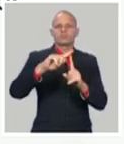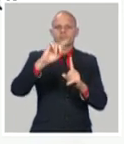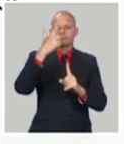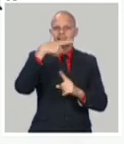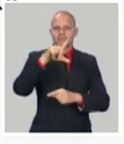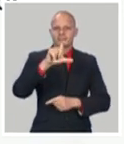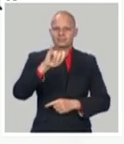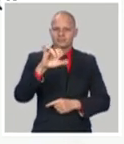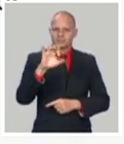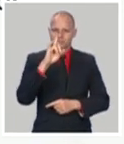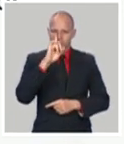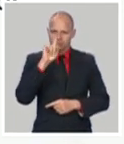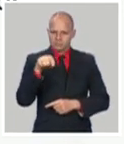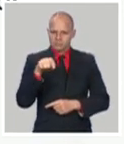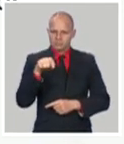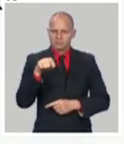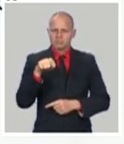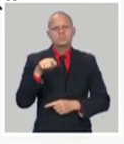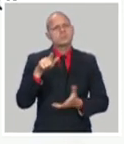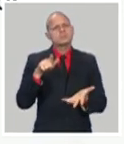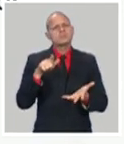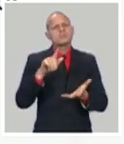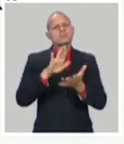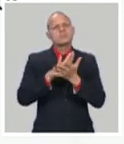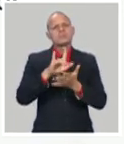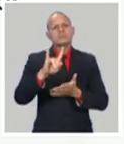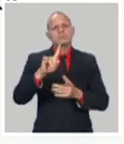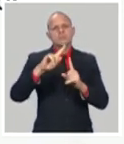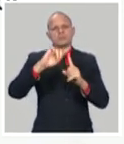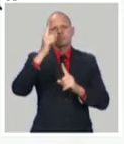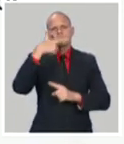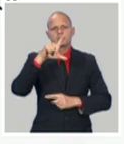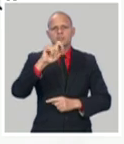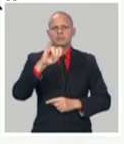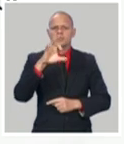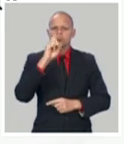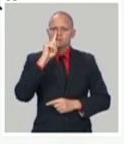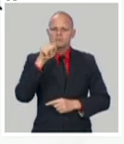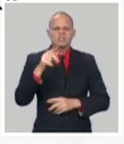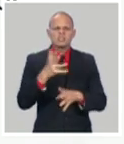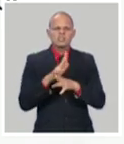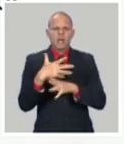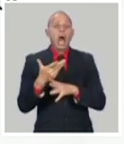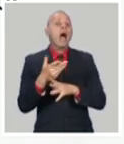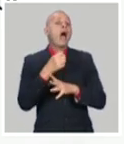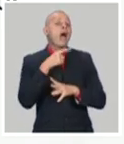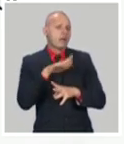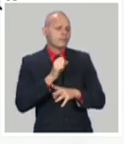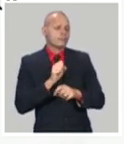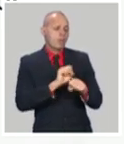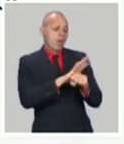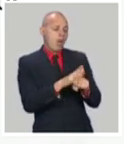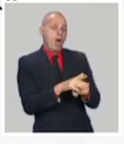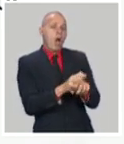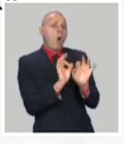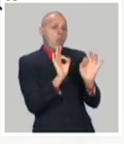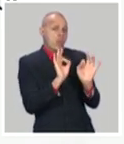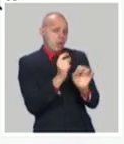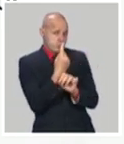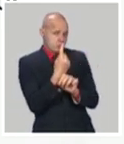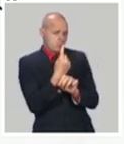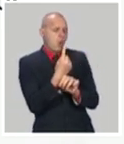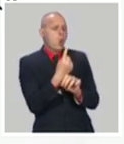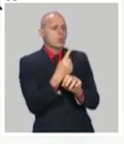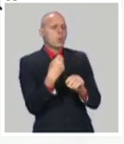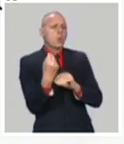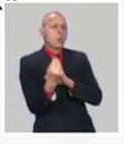es diferente al virus original. Es decir, ya hay algo que cambió. Y eso no significa que desde el